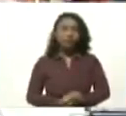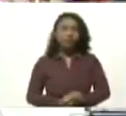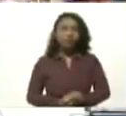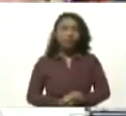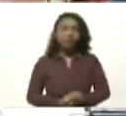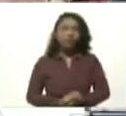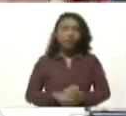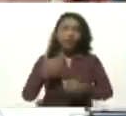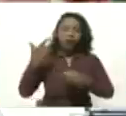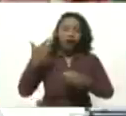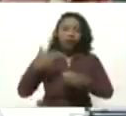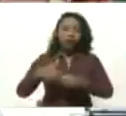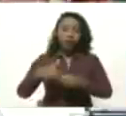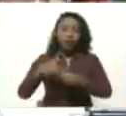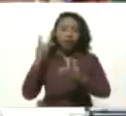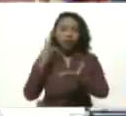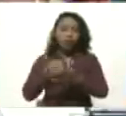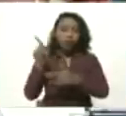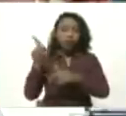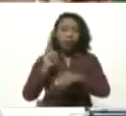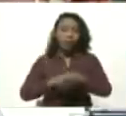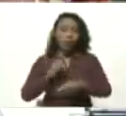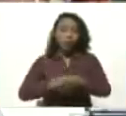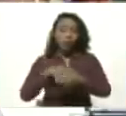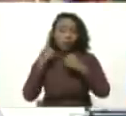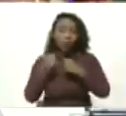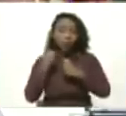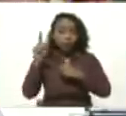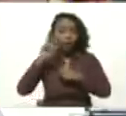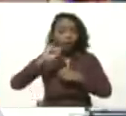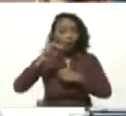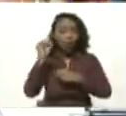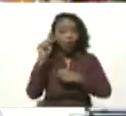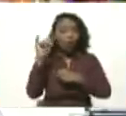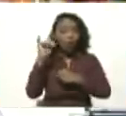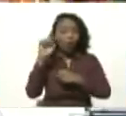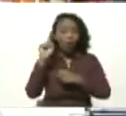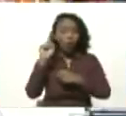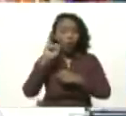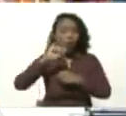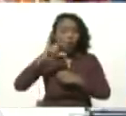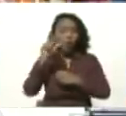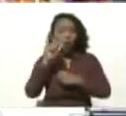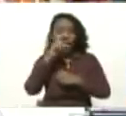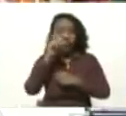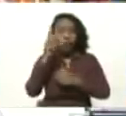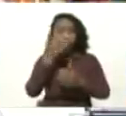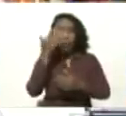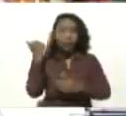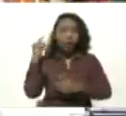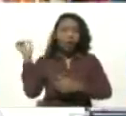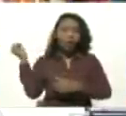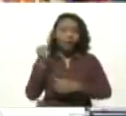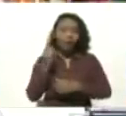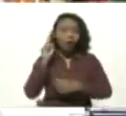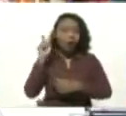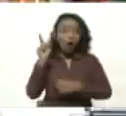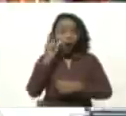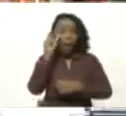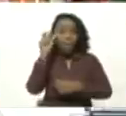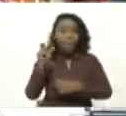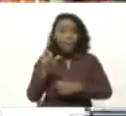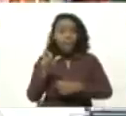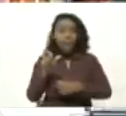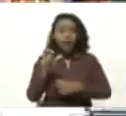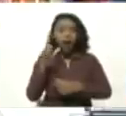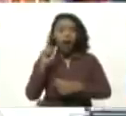La gasolina que nos llegó en ese momento extremo allá en junio, julio del año pasado, la trajo